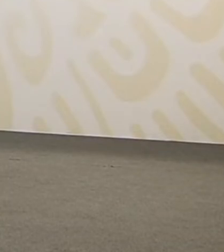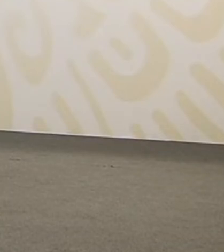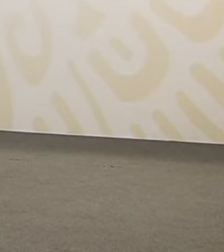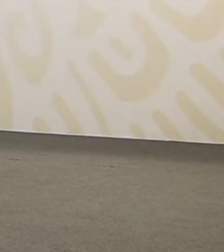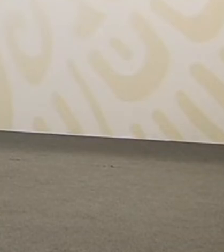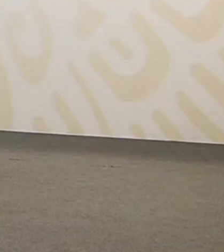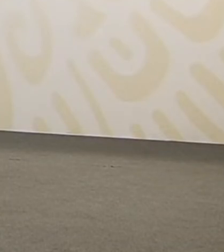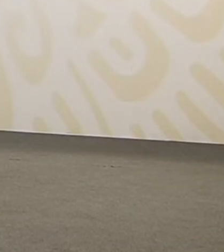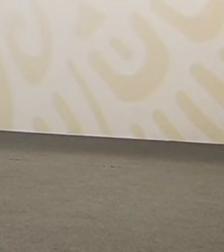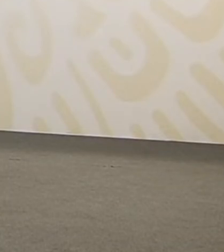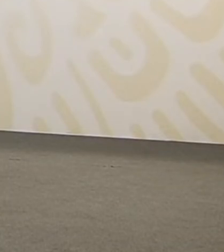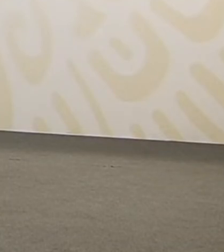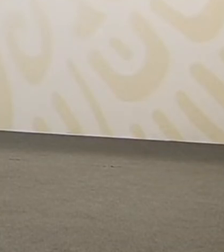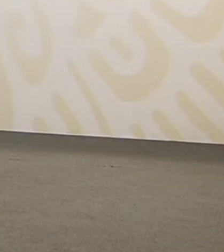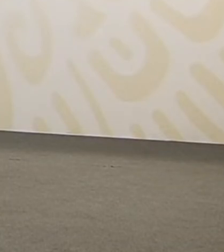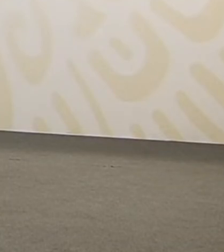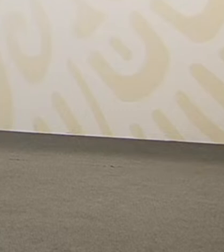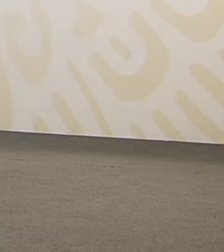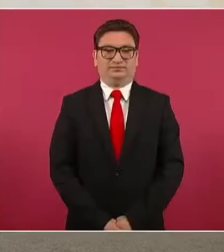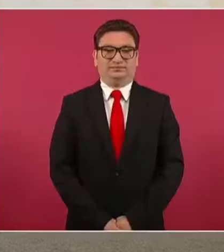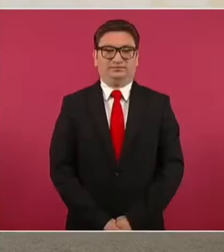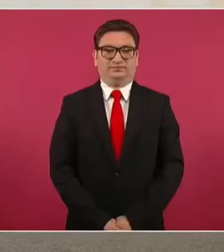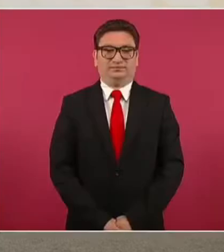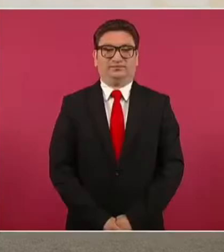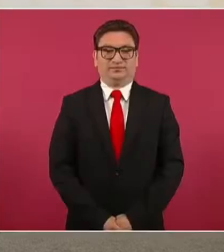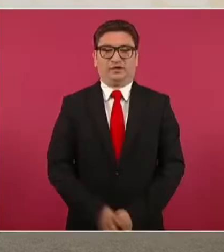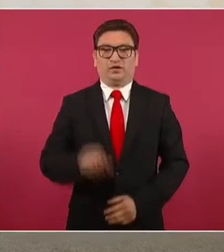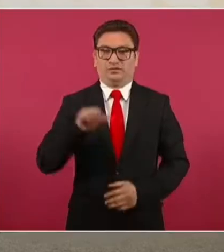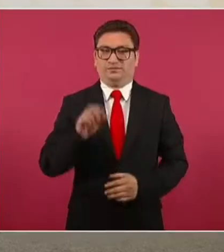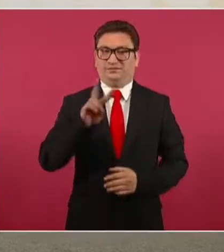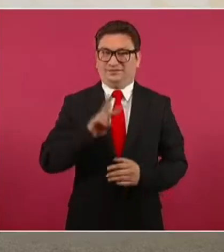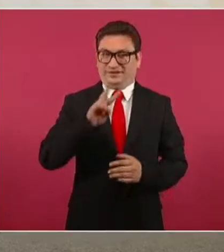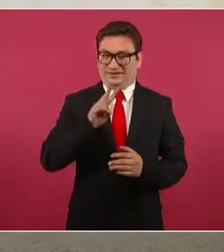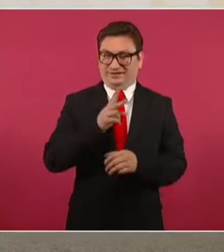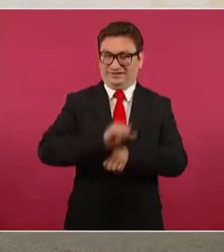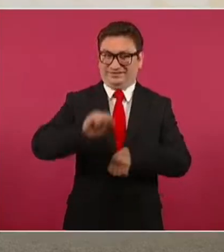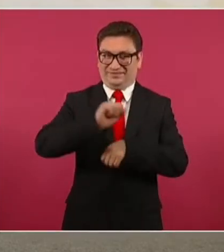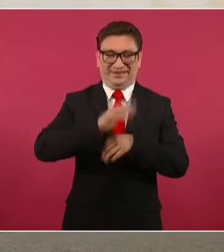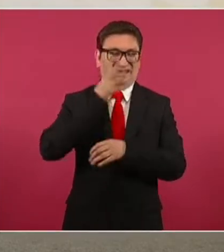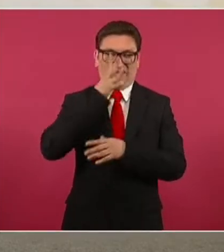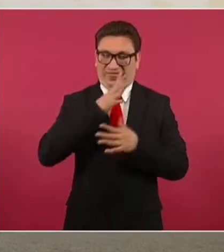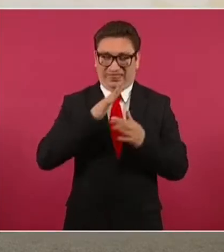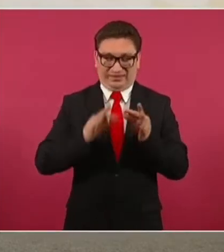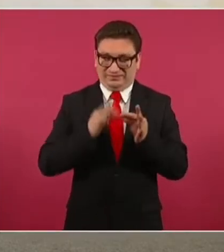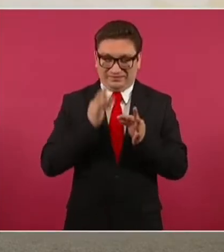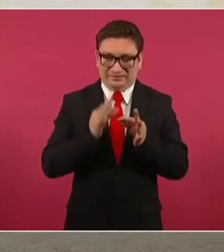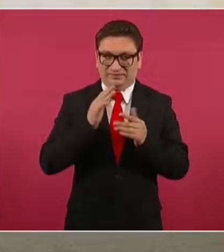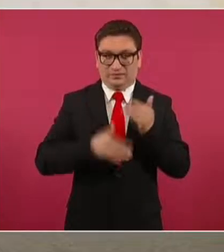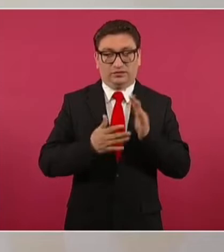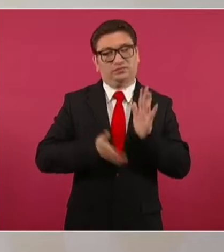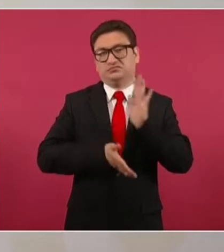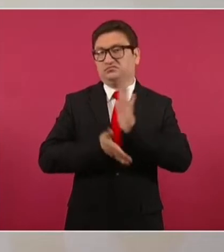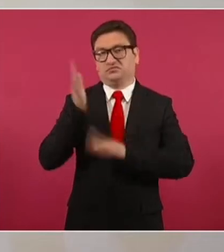este viernes, que está por finalizar la semana, y vamos a hacer una